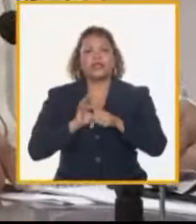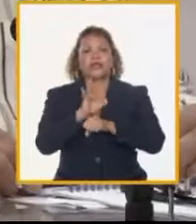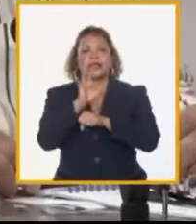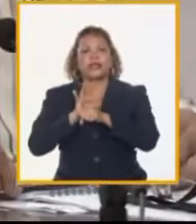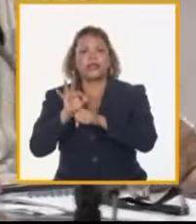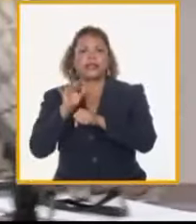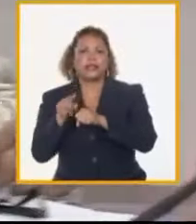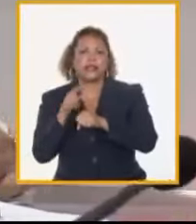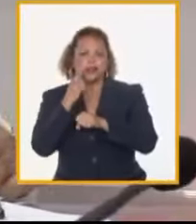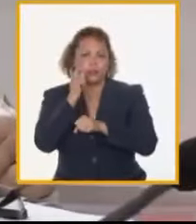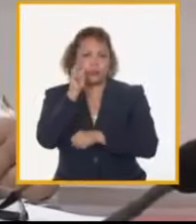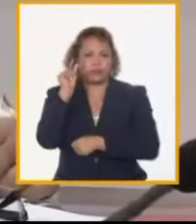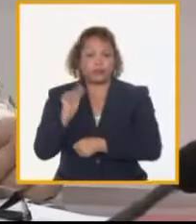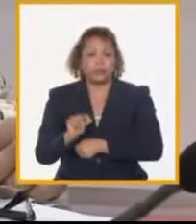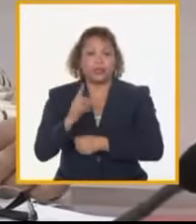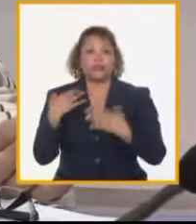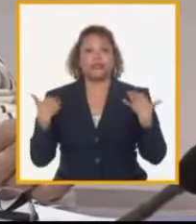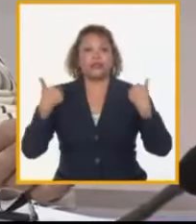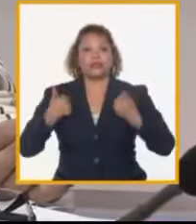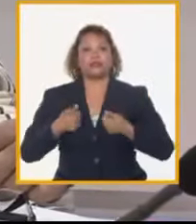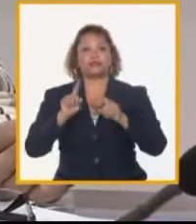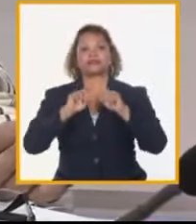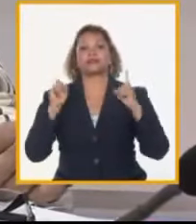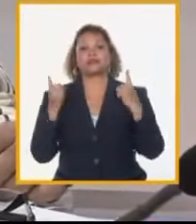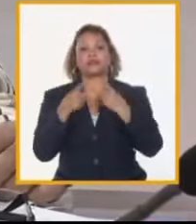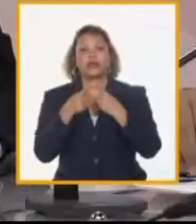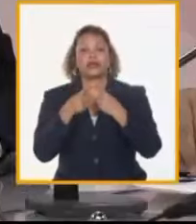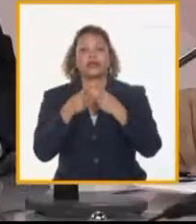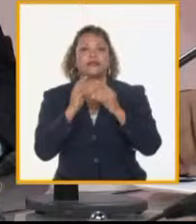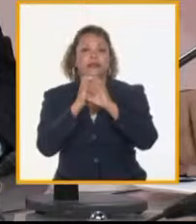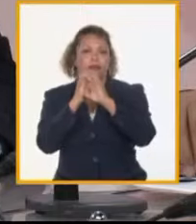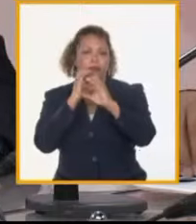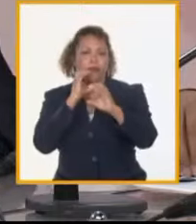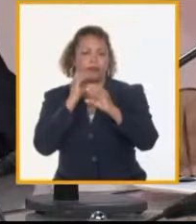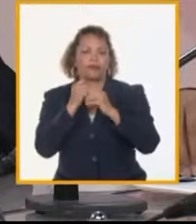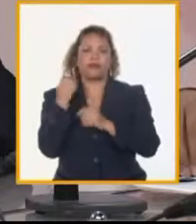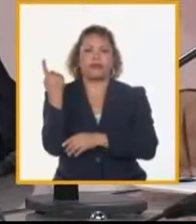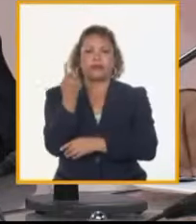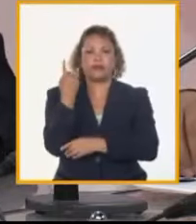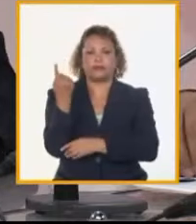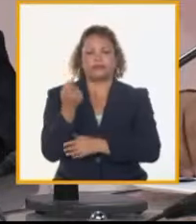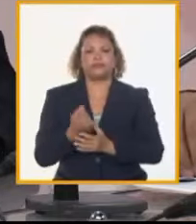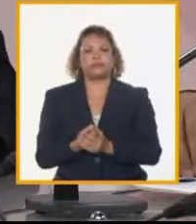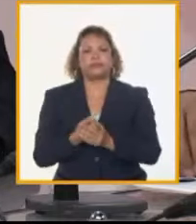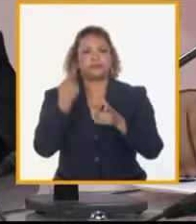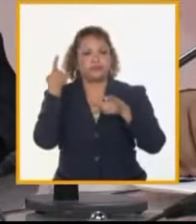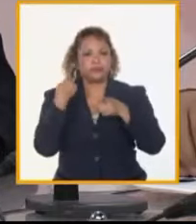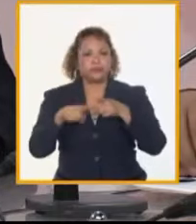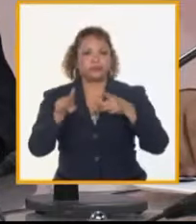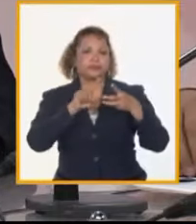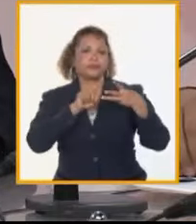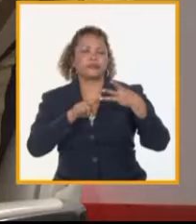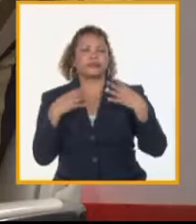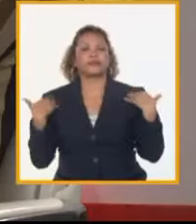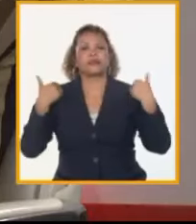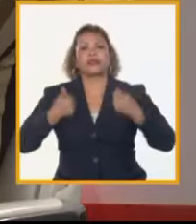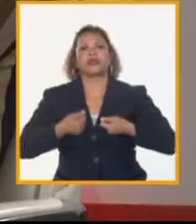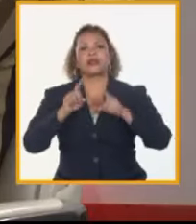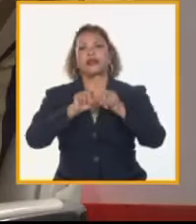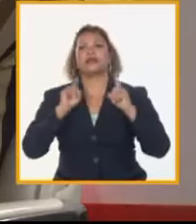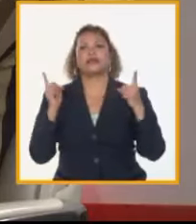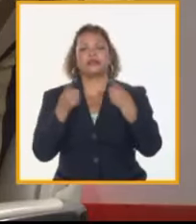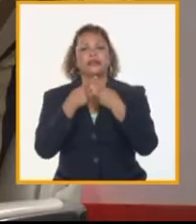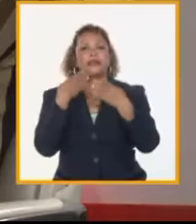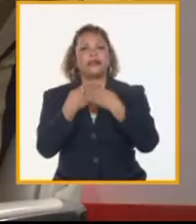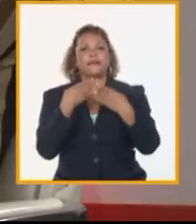Ramón Linares León, director general de la empresa de ómnibus nacionales. El ingeniero Walter Luis Duvergel, director general de la